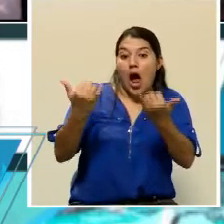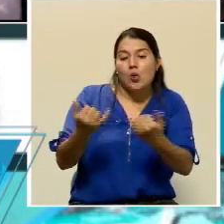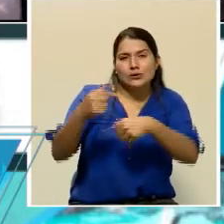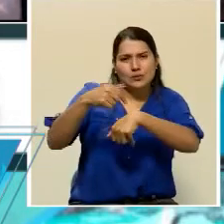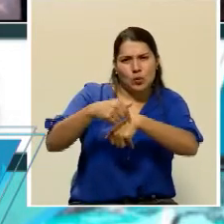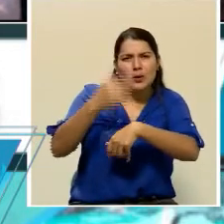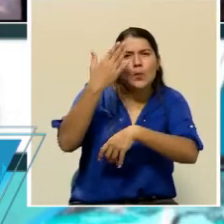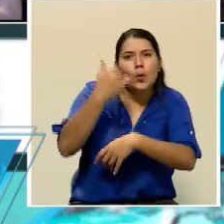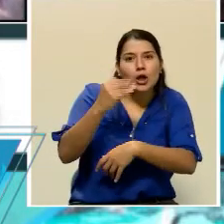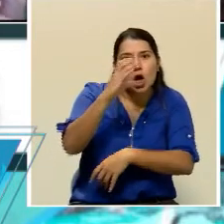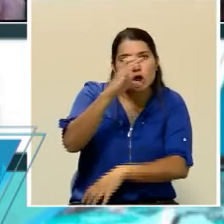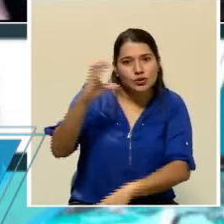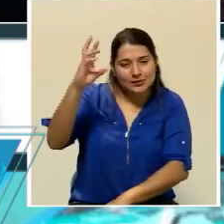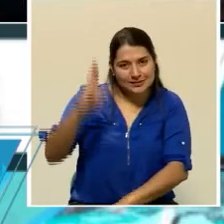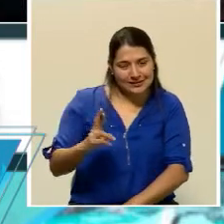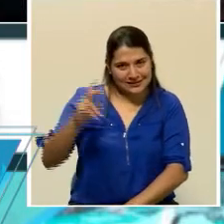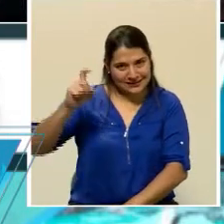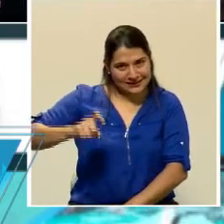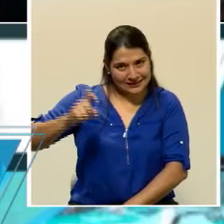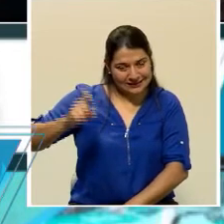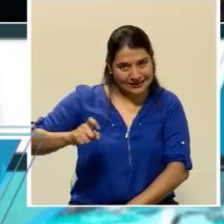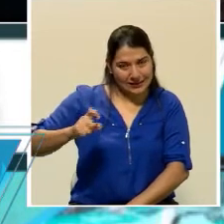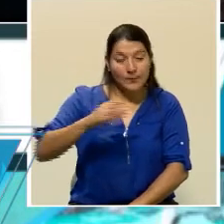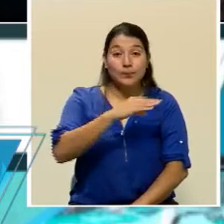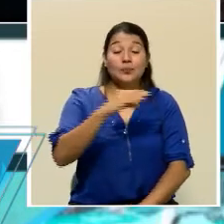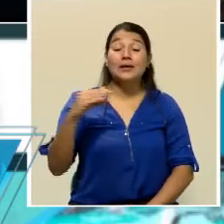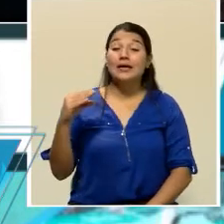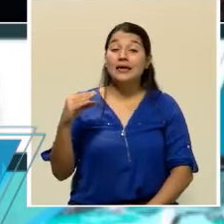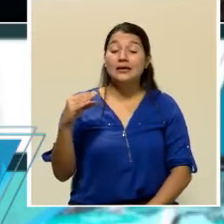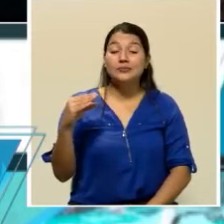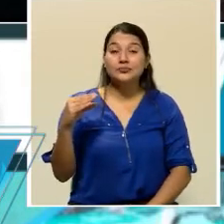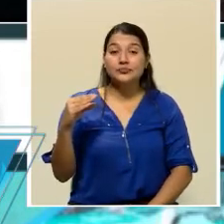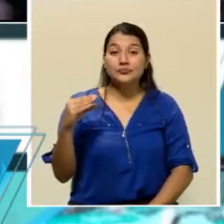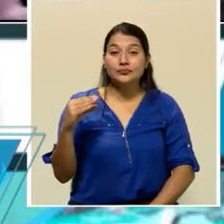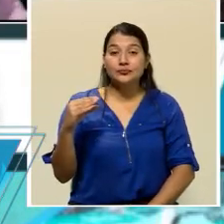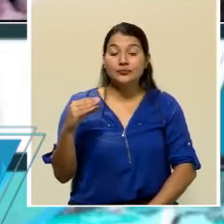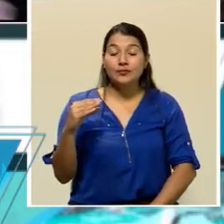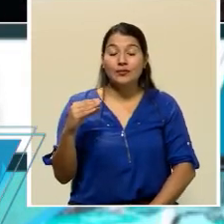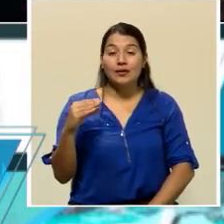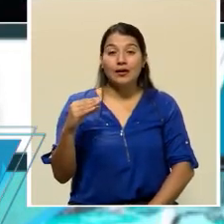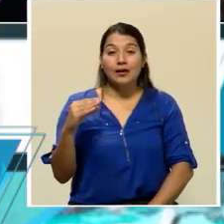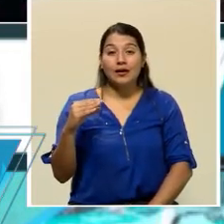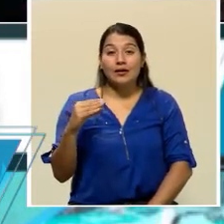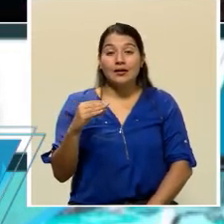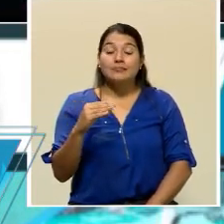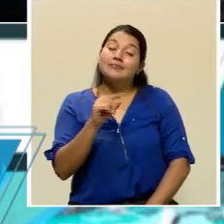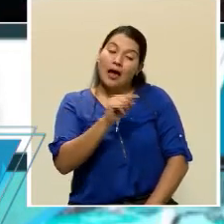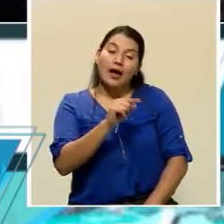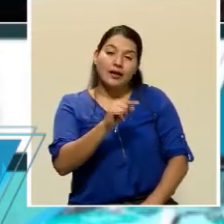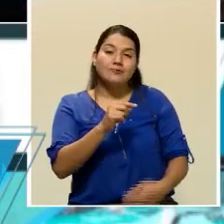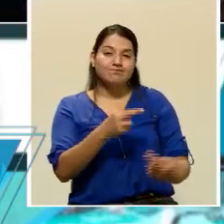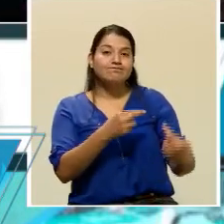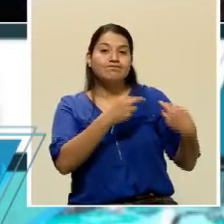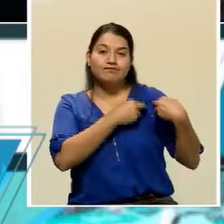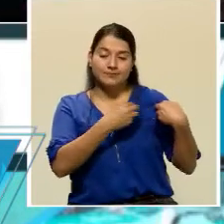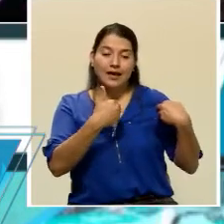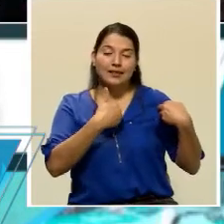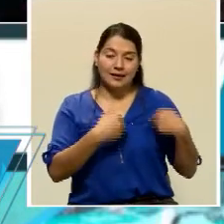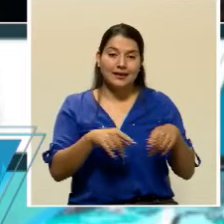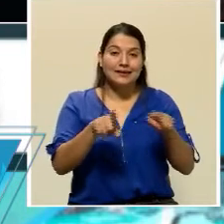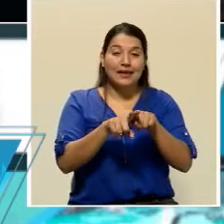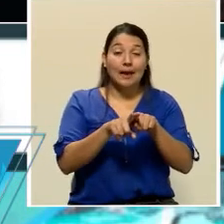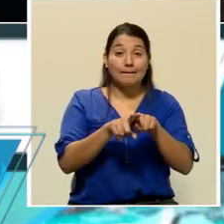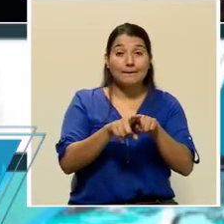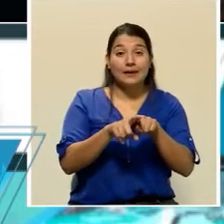nos necesita tanto. Y ahí justamente deviene la responsabilidad del Poder